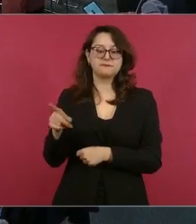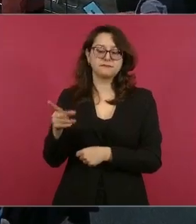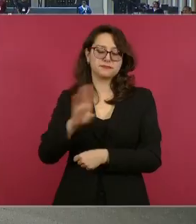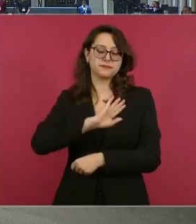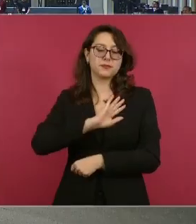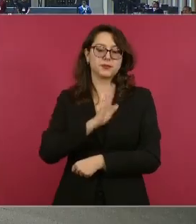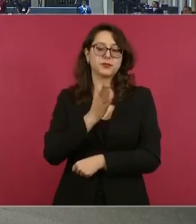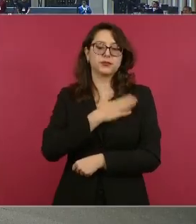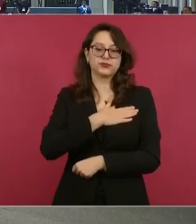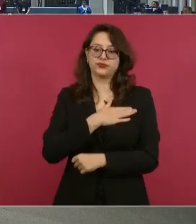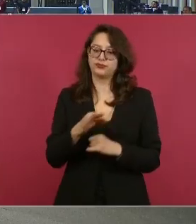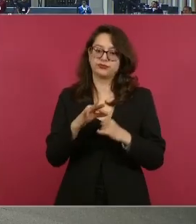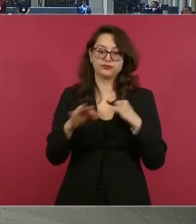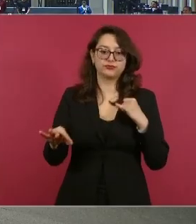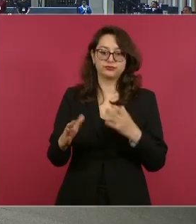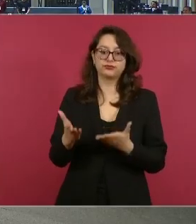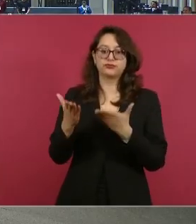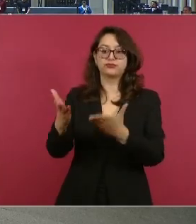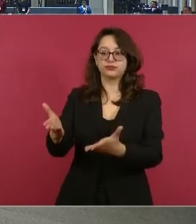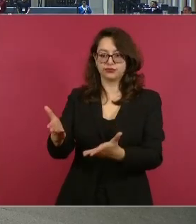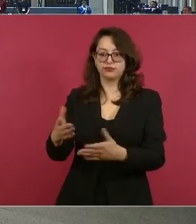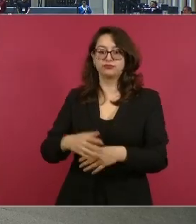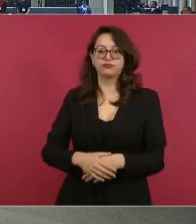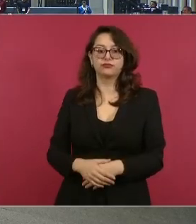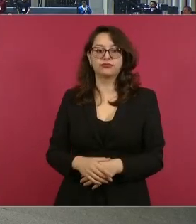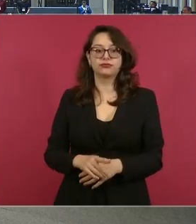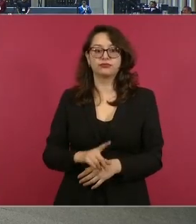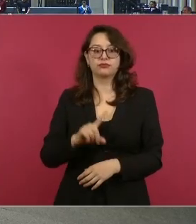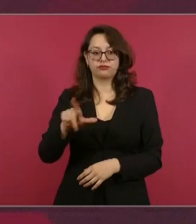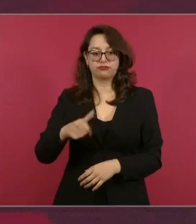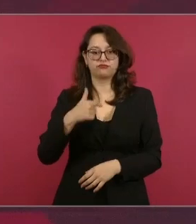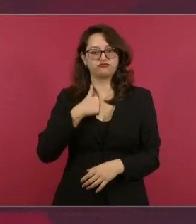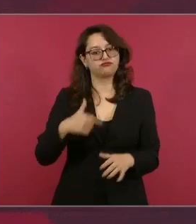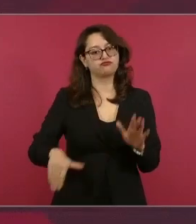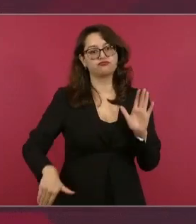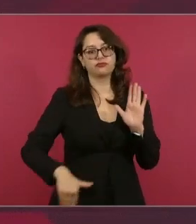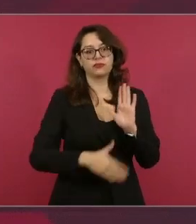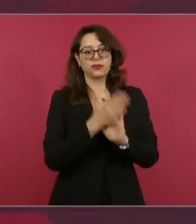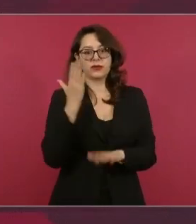Vamos a terminar con él, porque voy a una gira también.